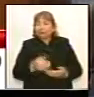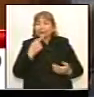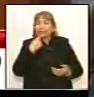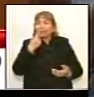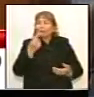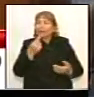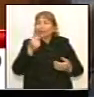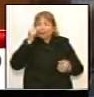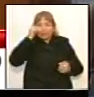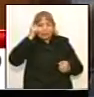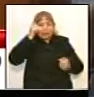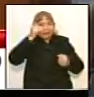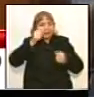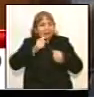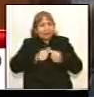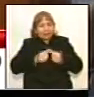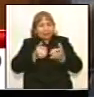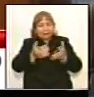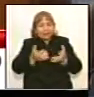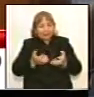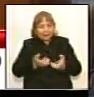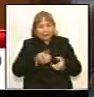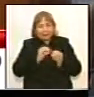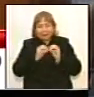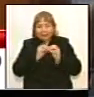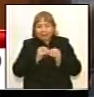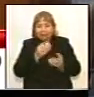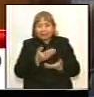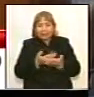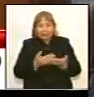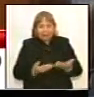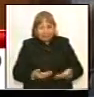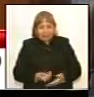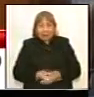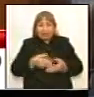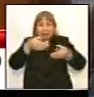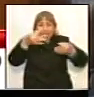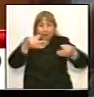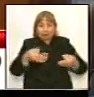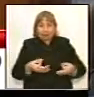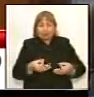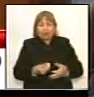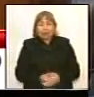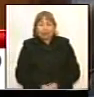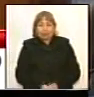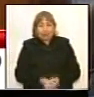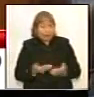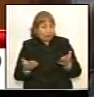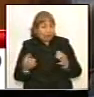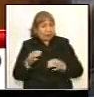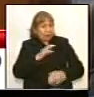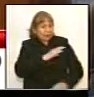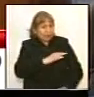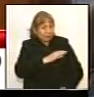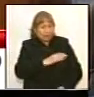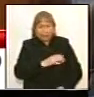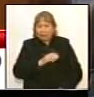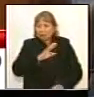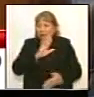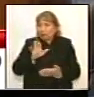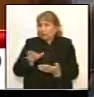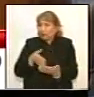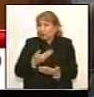que se regule porque justamente se quiere controlar y se quiere tipificar adecuadamente este comportamiento. No todas